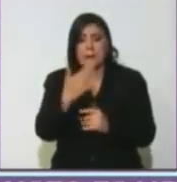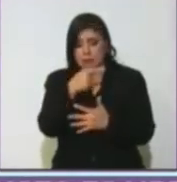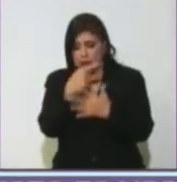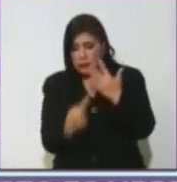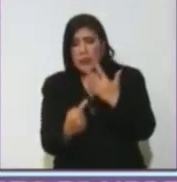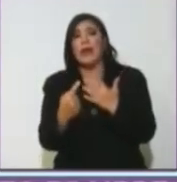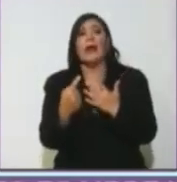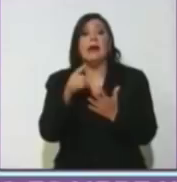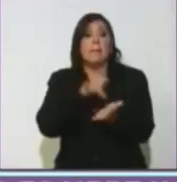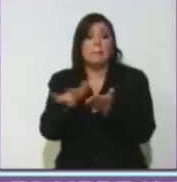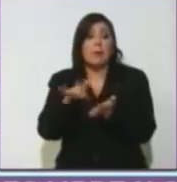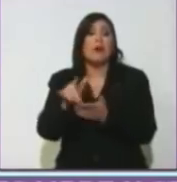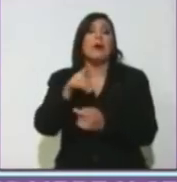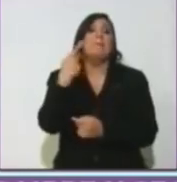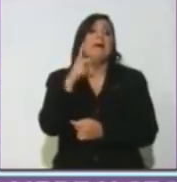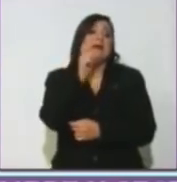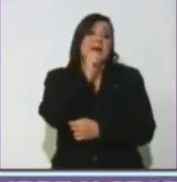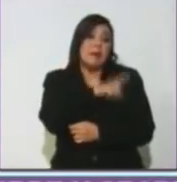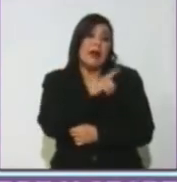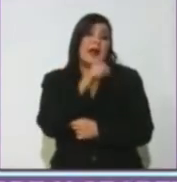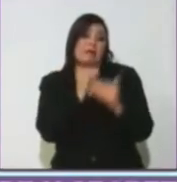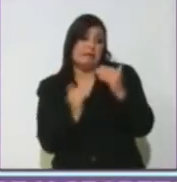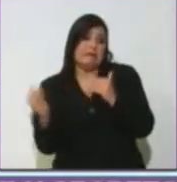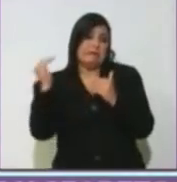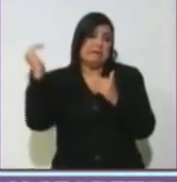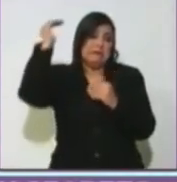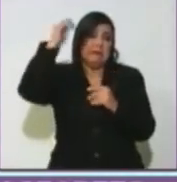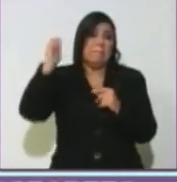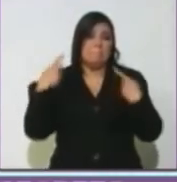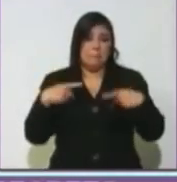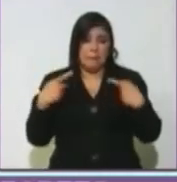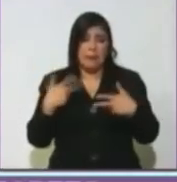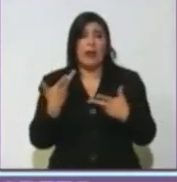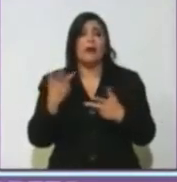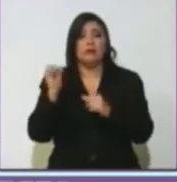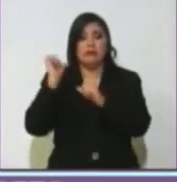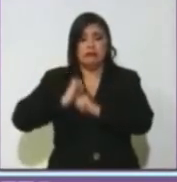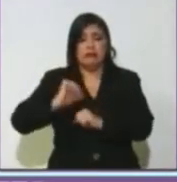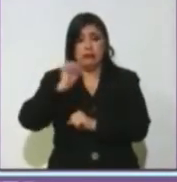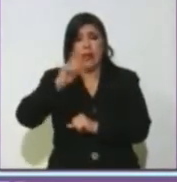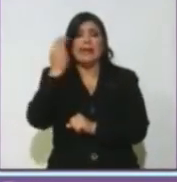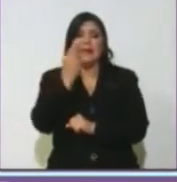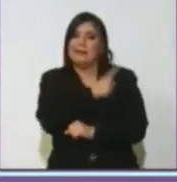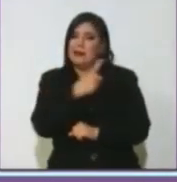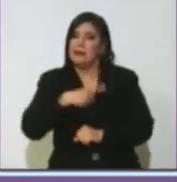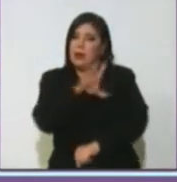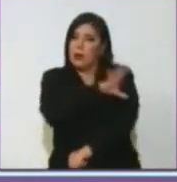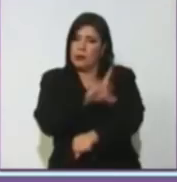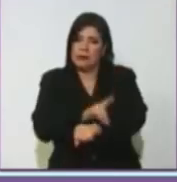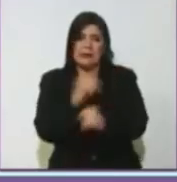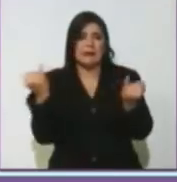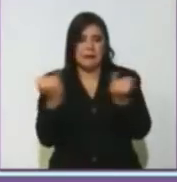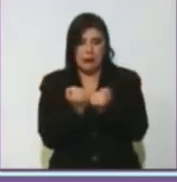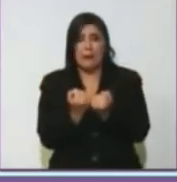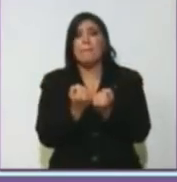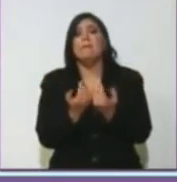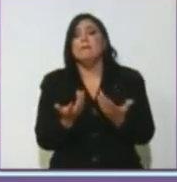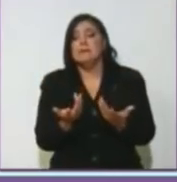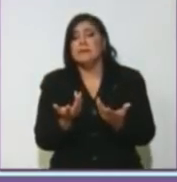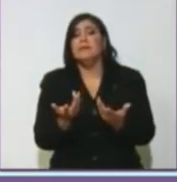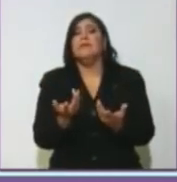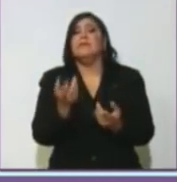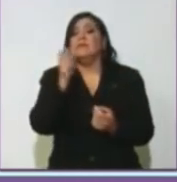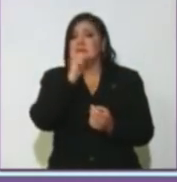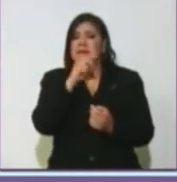que hacer que los mandos superiores realmente sean honestos y para empezar tenemos